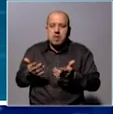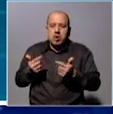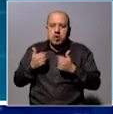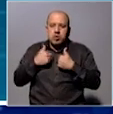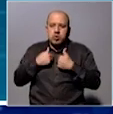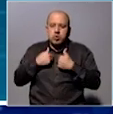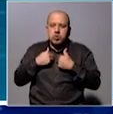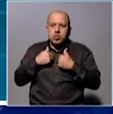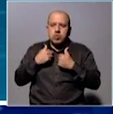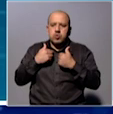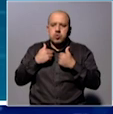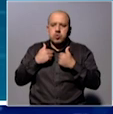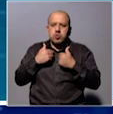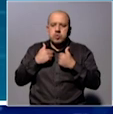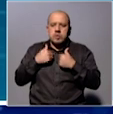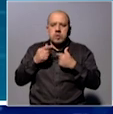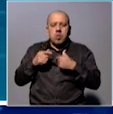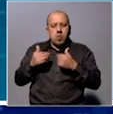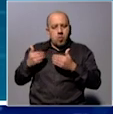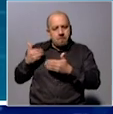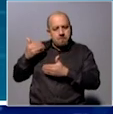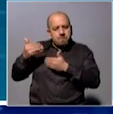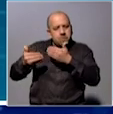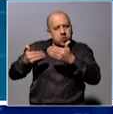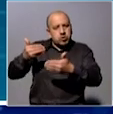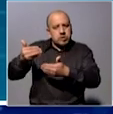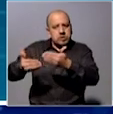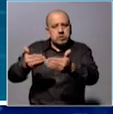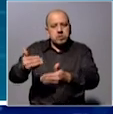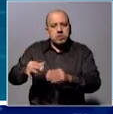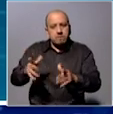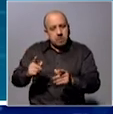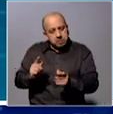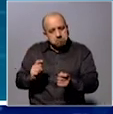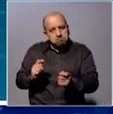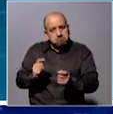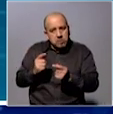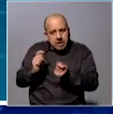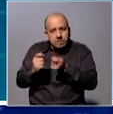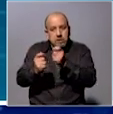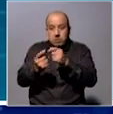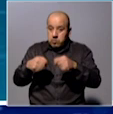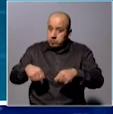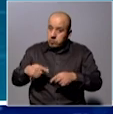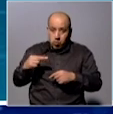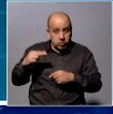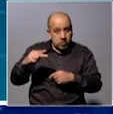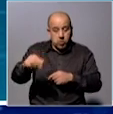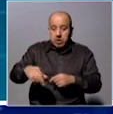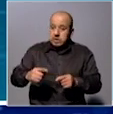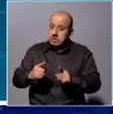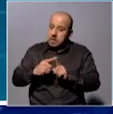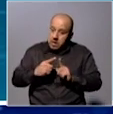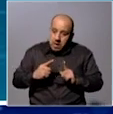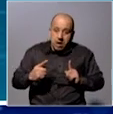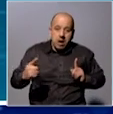nosotros hemos tenido particularmente un proceso de aislamiento que fue variando, pero que todavía se mantiene y es bastante largo porque lo